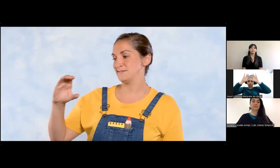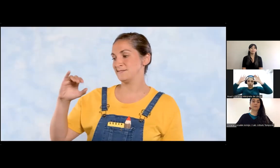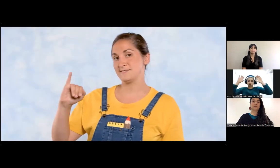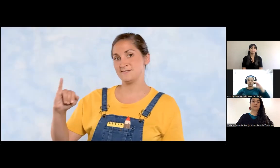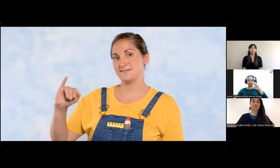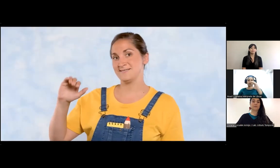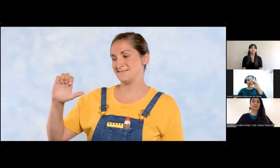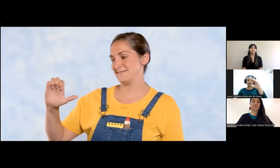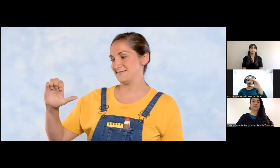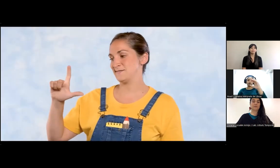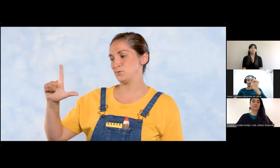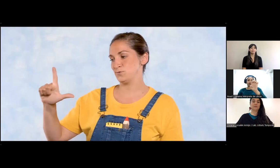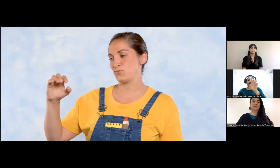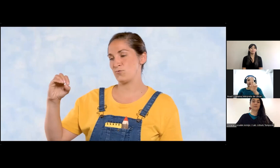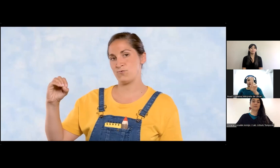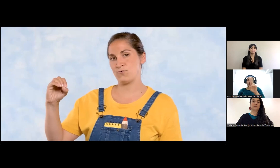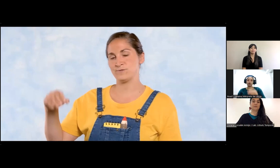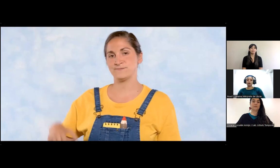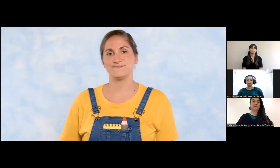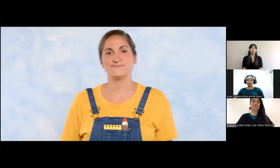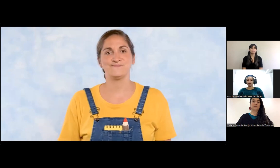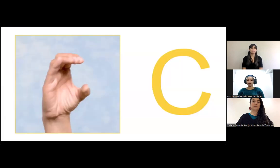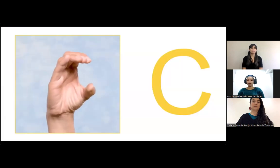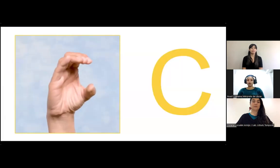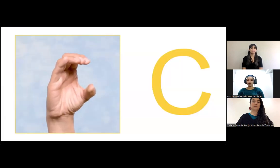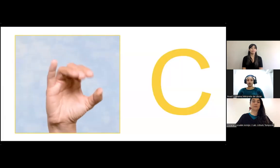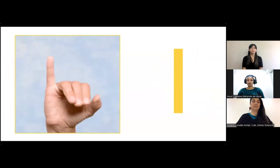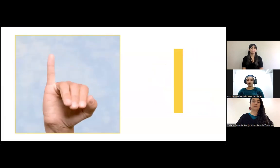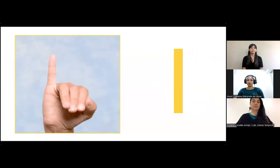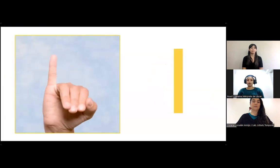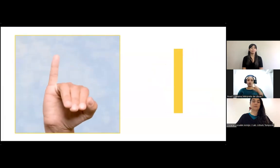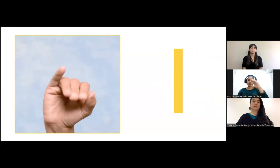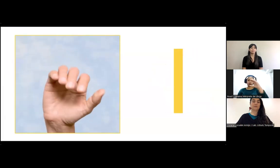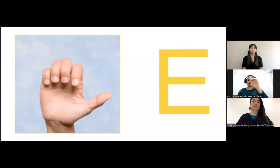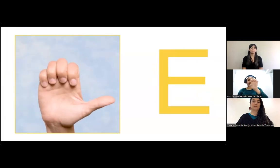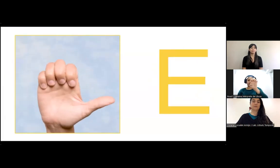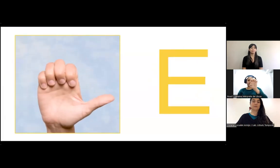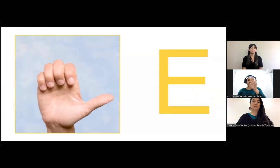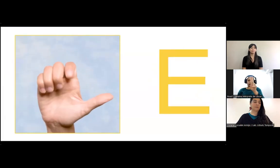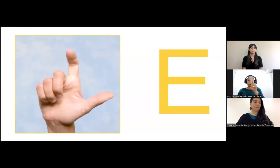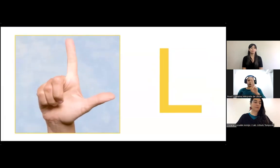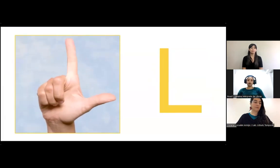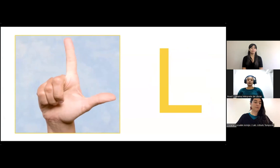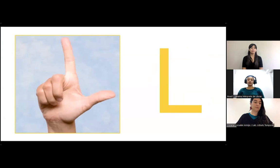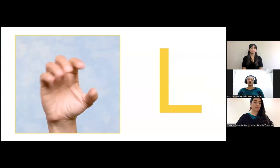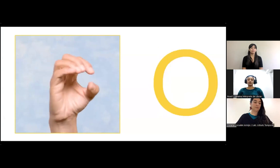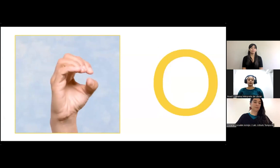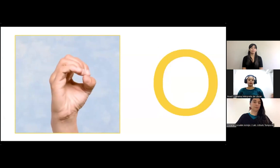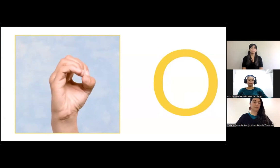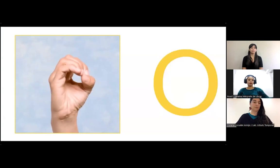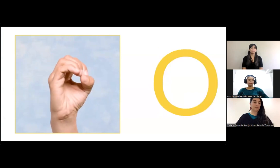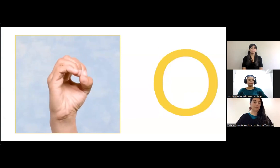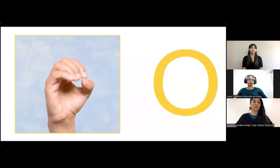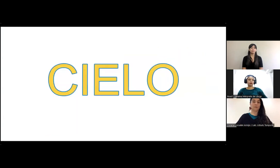C, I, E, L, O. C, I, E, L,